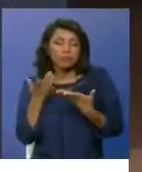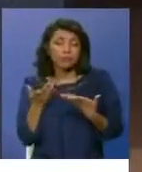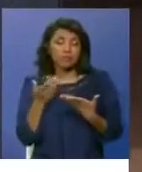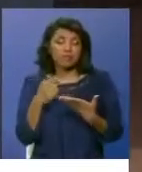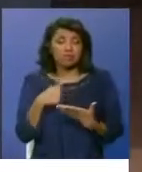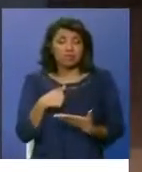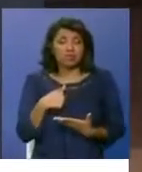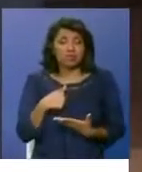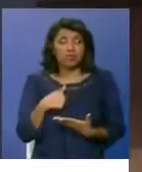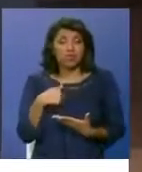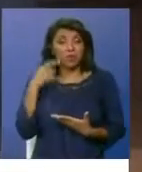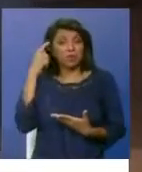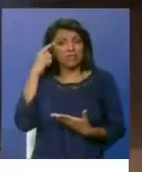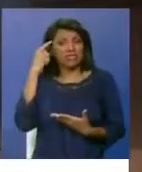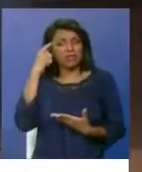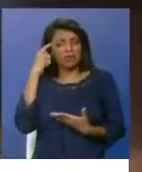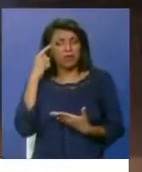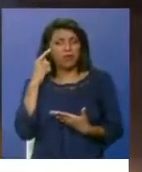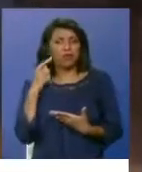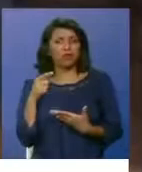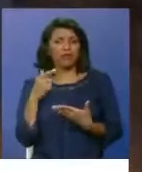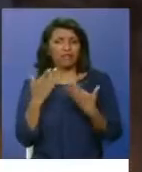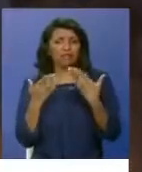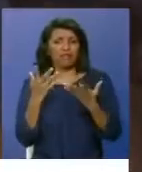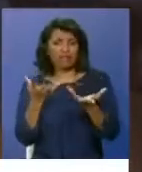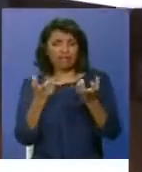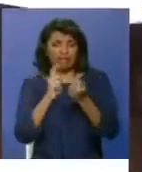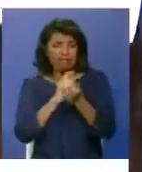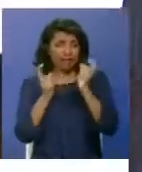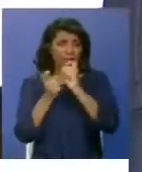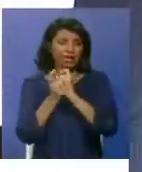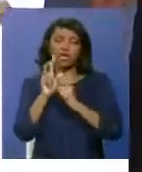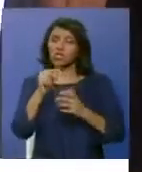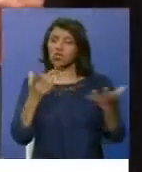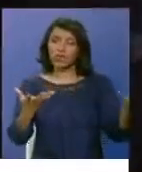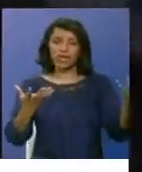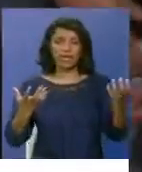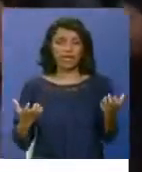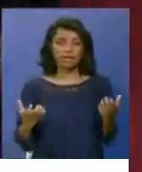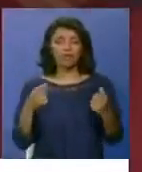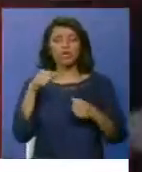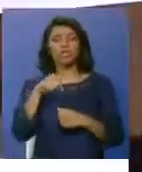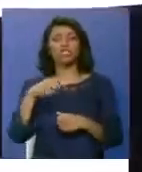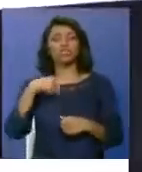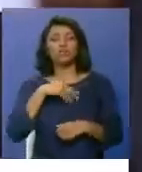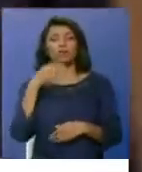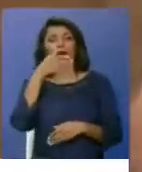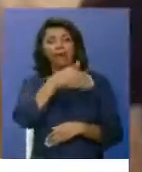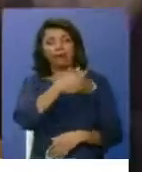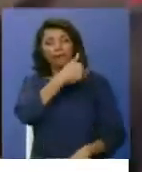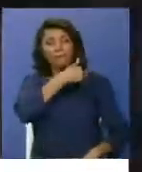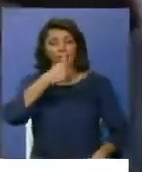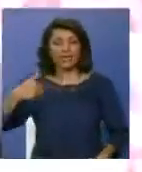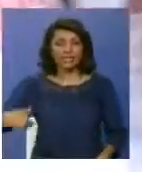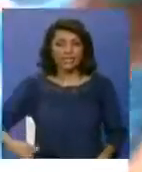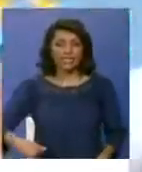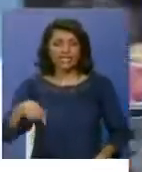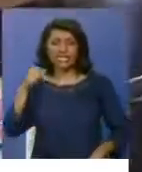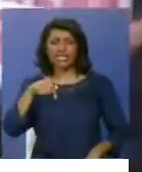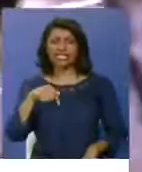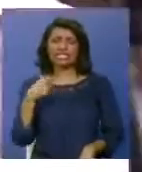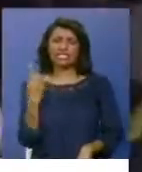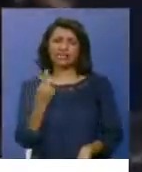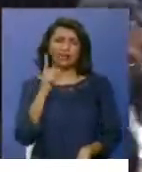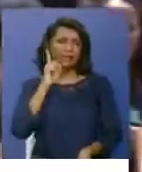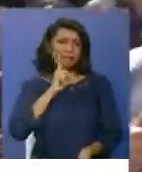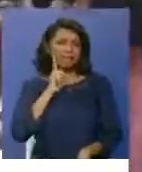eso, por eso vamos a marchar hacia la presidencia, porque aquí en la lotería no nos dan respuesta y solamente son comunicados y mentiras y